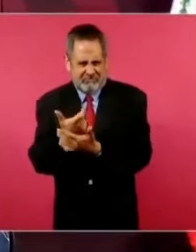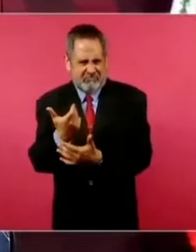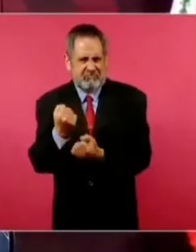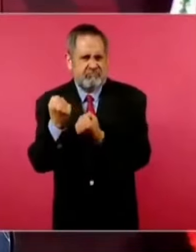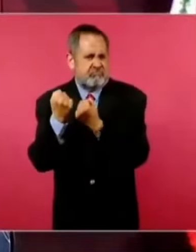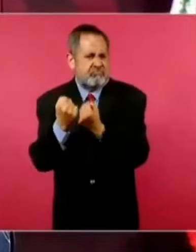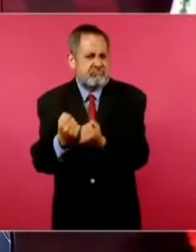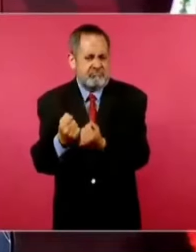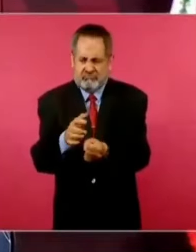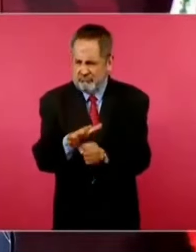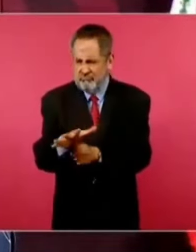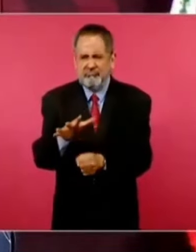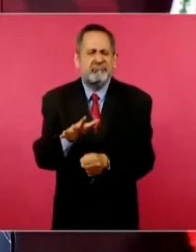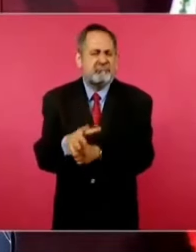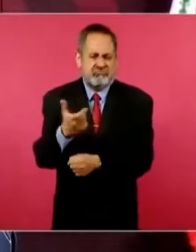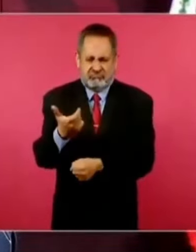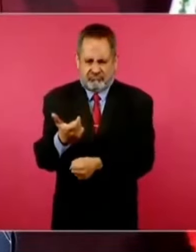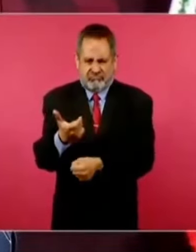afortunadamente.